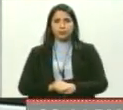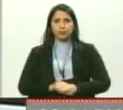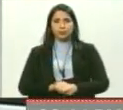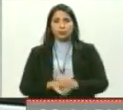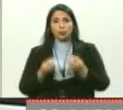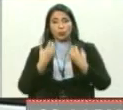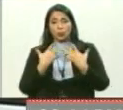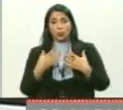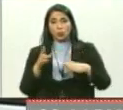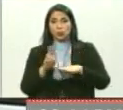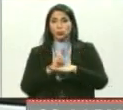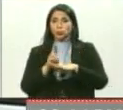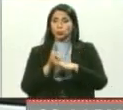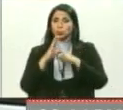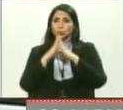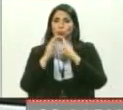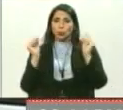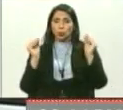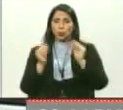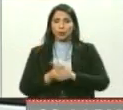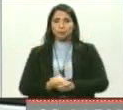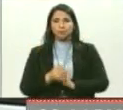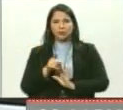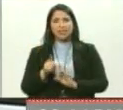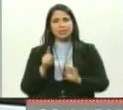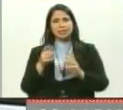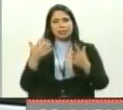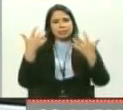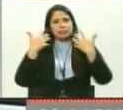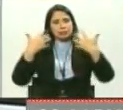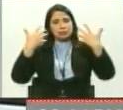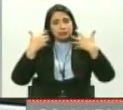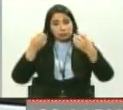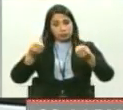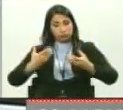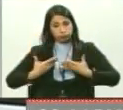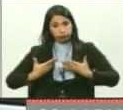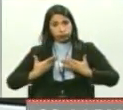Bueno, utilizar toda esa enseñanza que nos ha dado